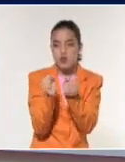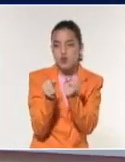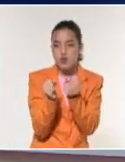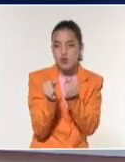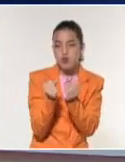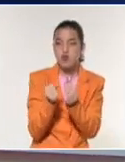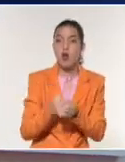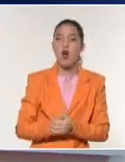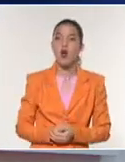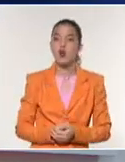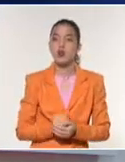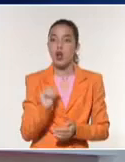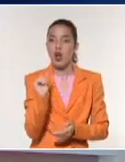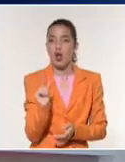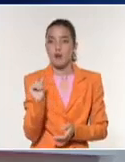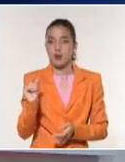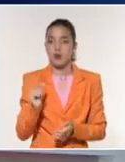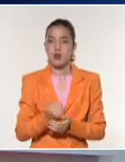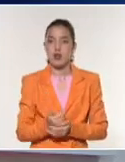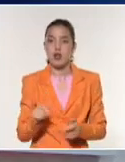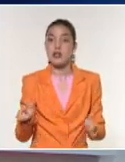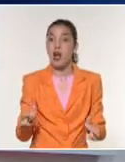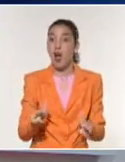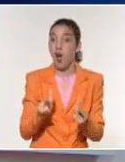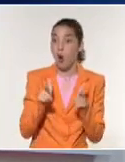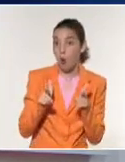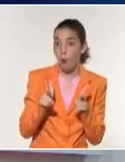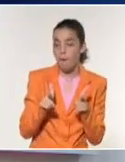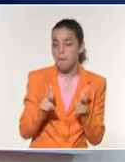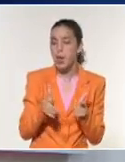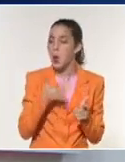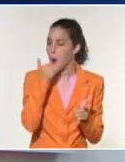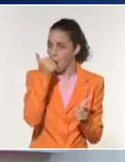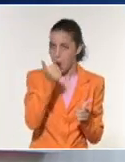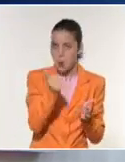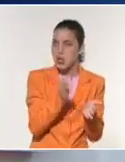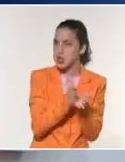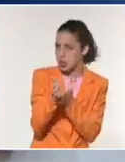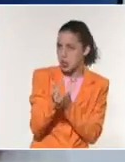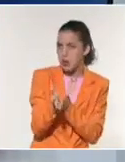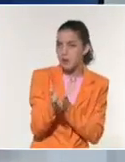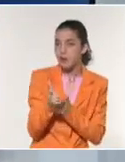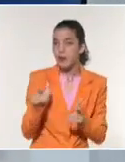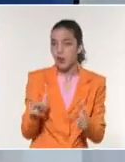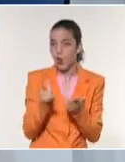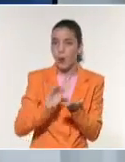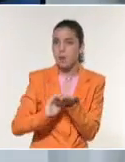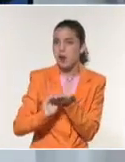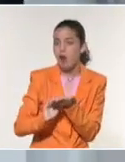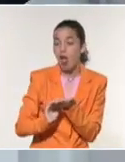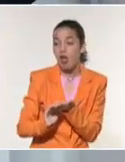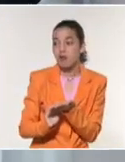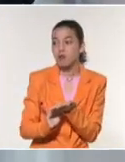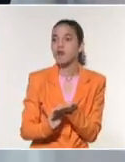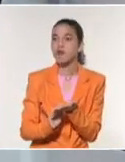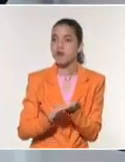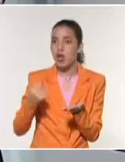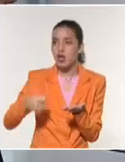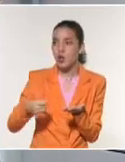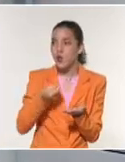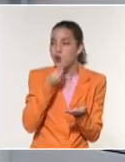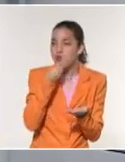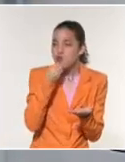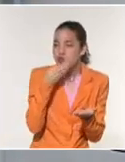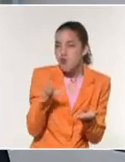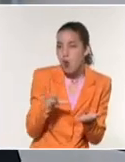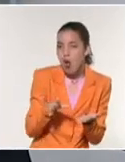las reglas, se mantiene el beneficio. Si no es así, existe la facultad, los tribunales tienen la facultad de revocar esa excarcelación. Ese